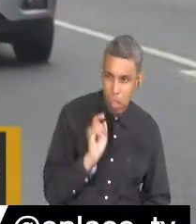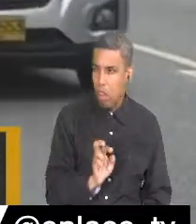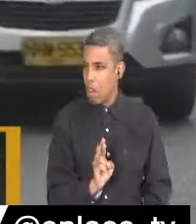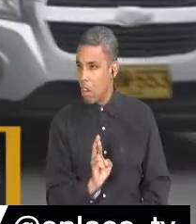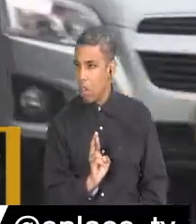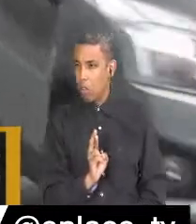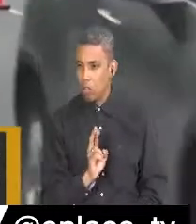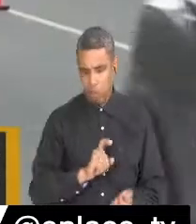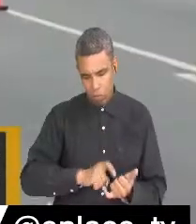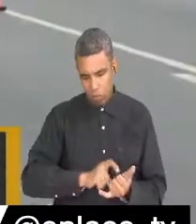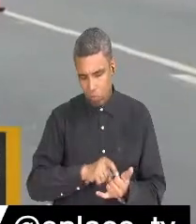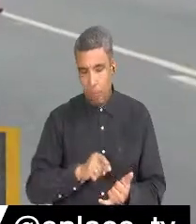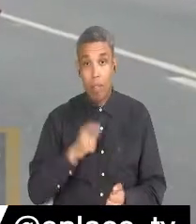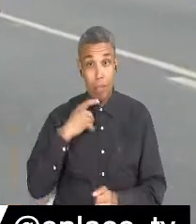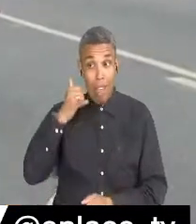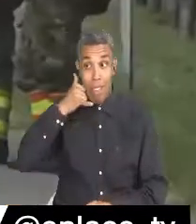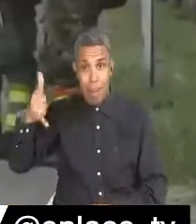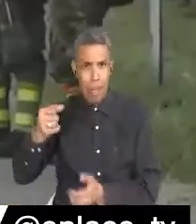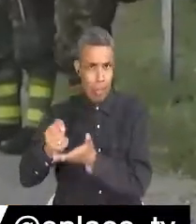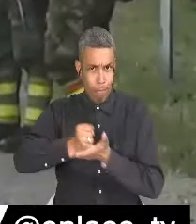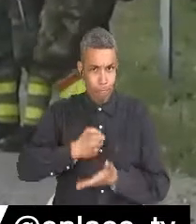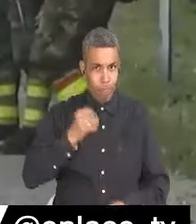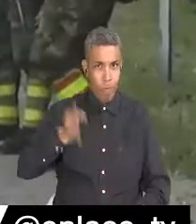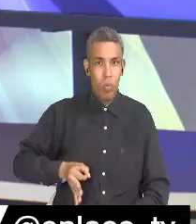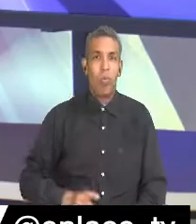en peligro la seguridad e integridad de los viajeros.